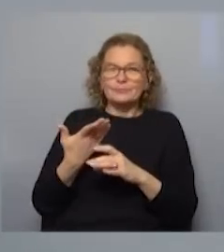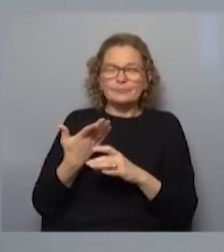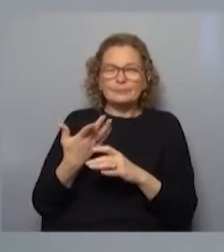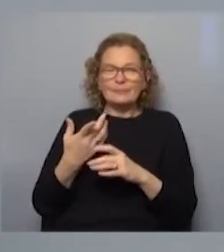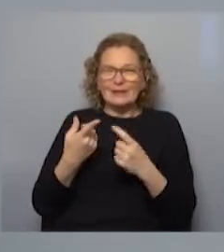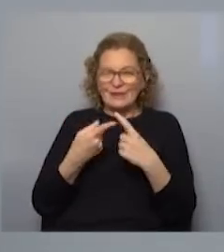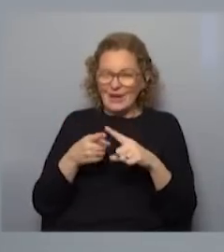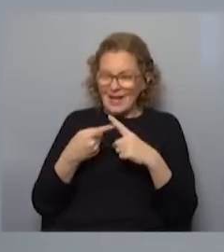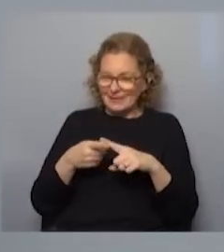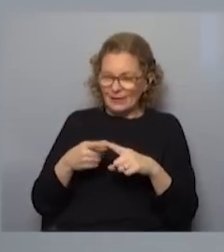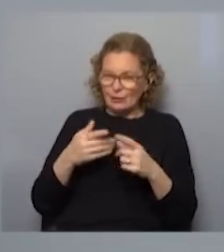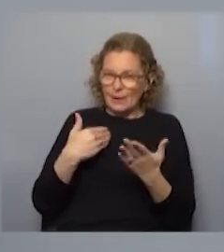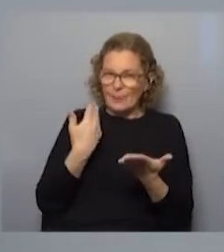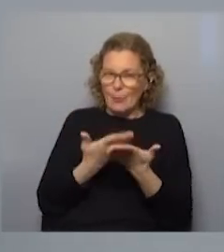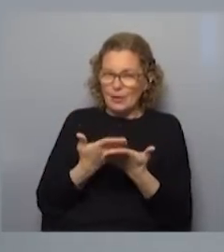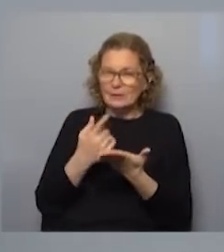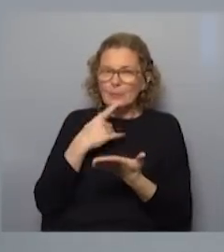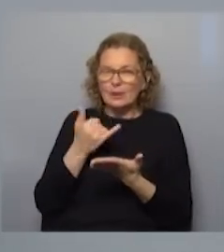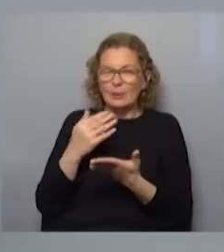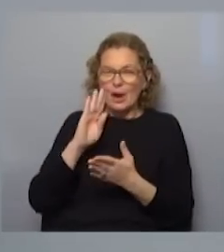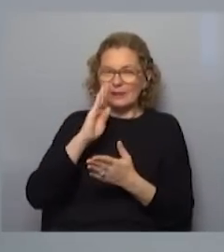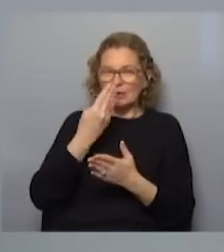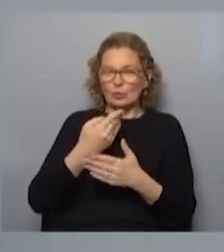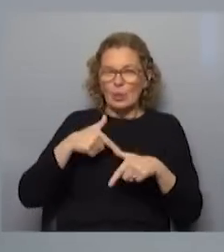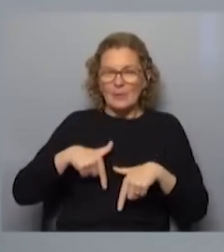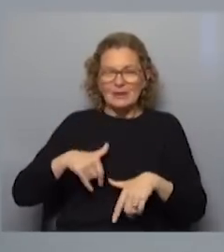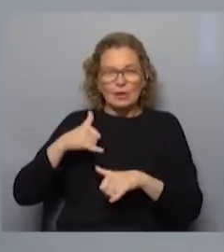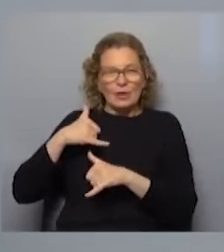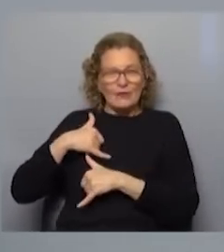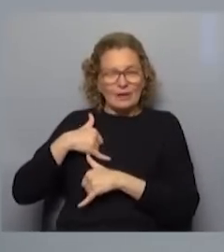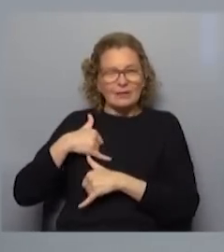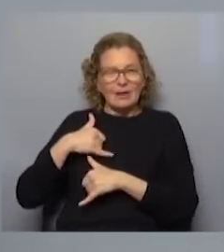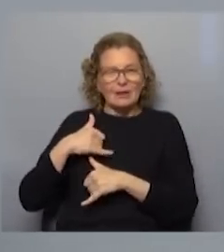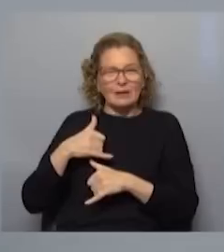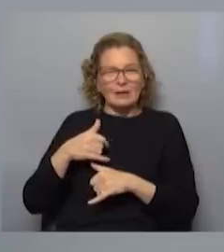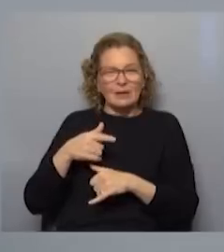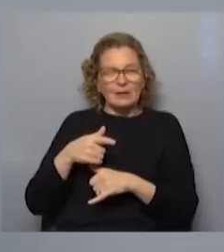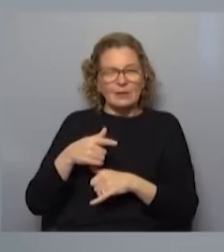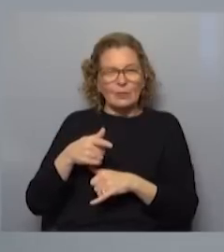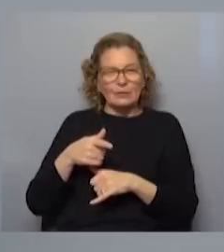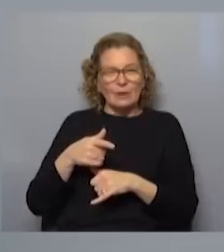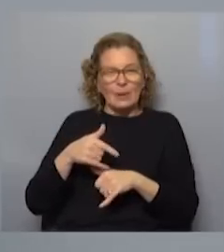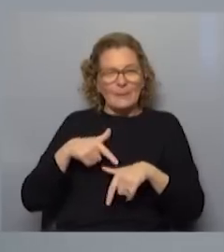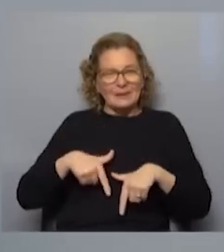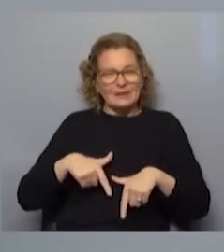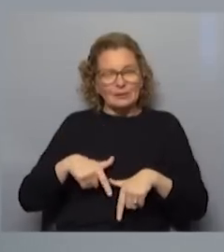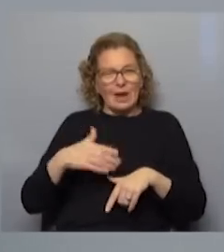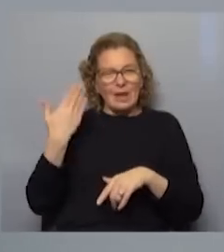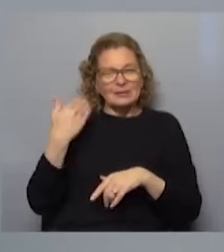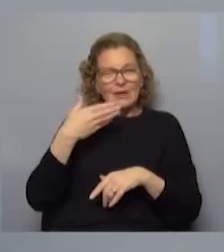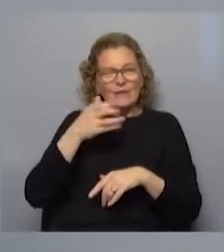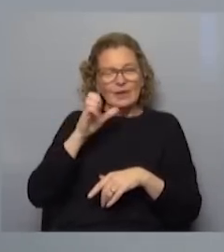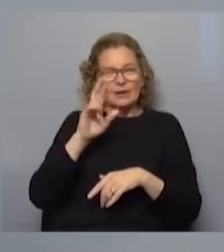hechos que demuestran por ejemplo la actitud al Ministerio de defensa cuando la es ministra Azucena